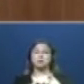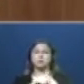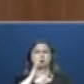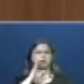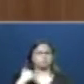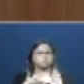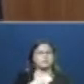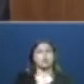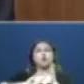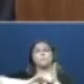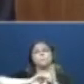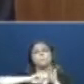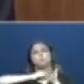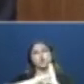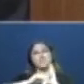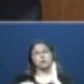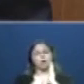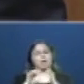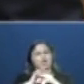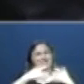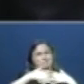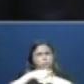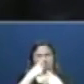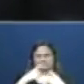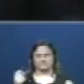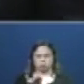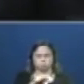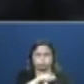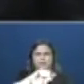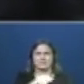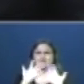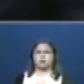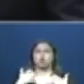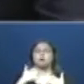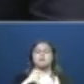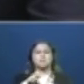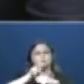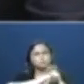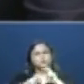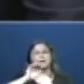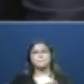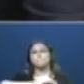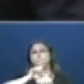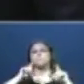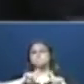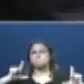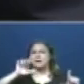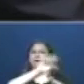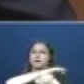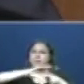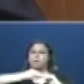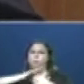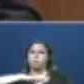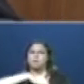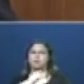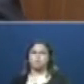de industria que presentaremos este año a las Cortes con una serie de medidas destinadas a establecer un marco adecuado para la promoción y desarrollo de la actividad